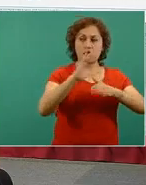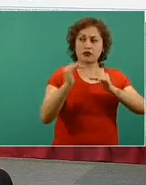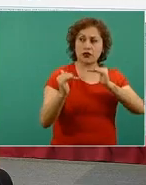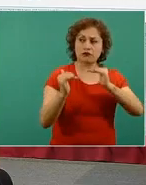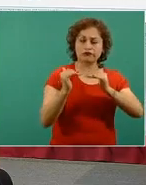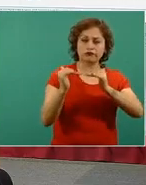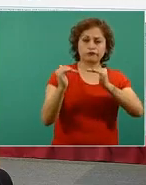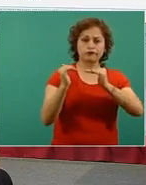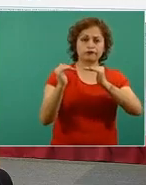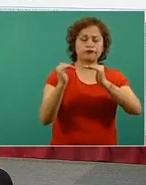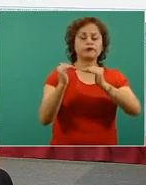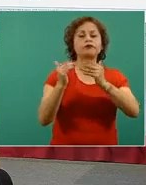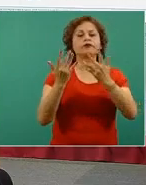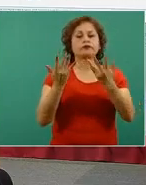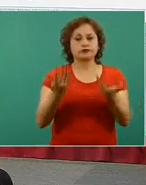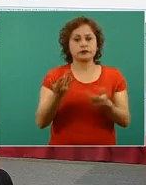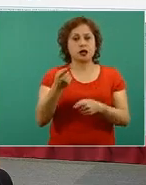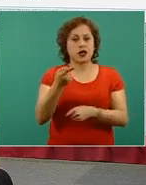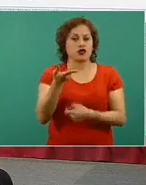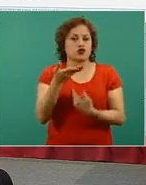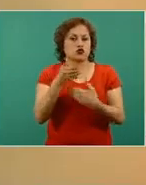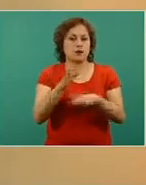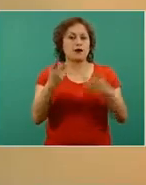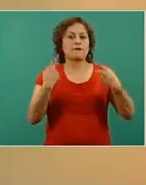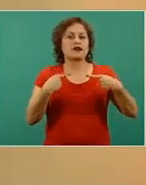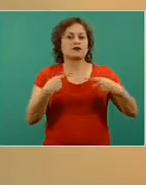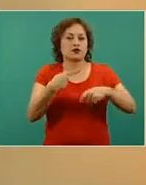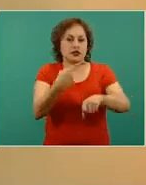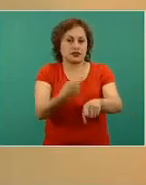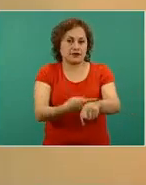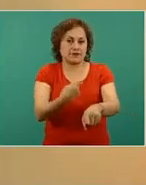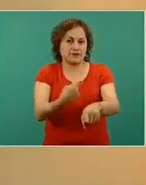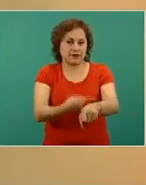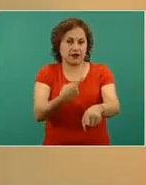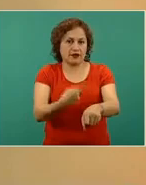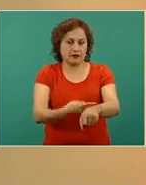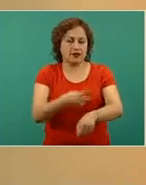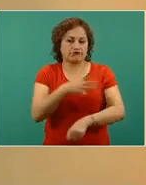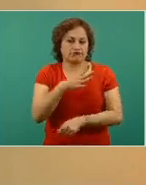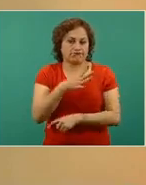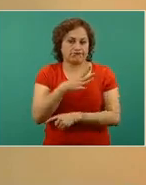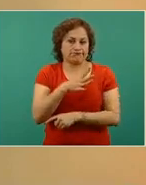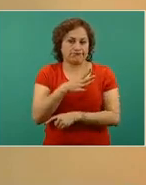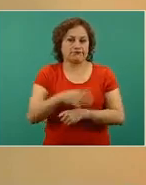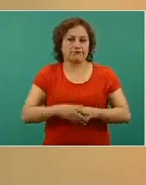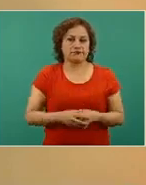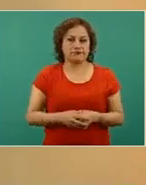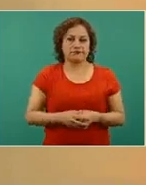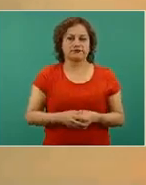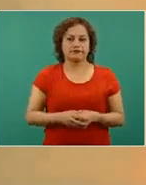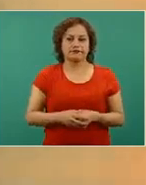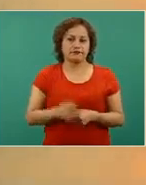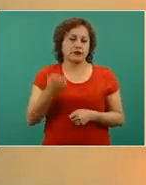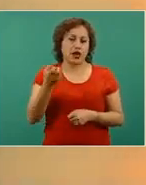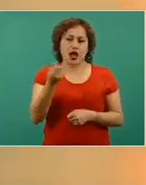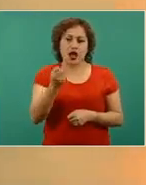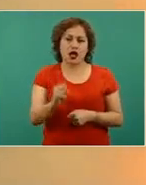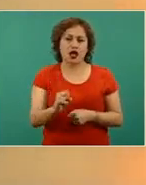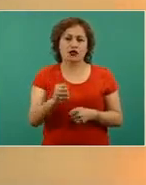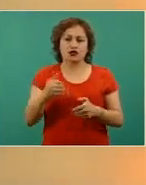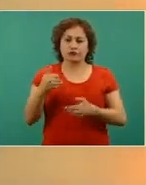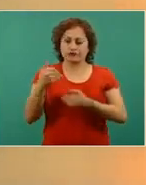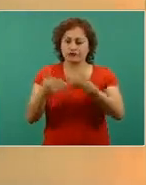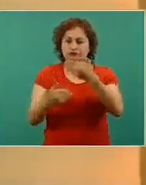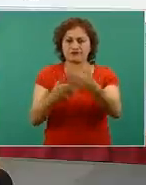casos confirmados en los últimos 14 días. Es por fecha de reporte que se realiza